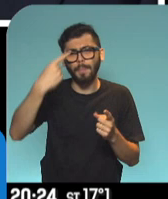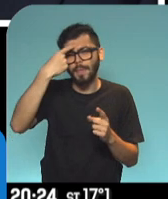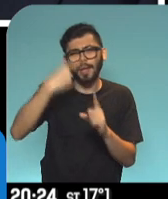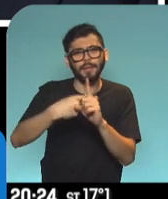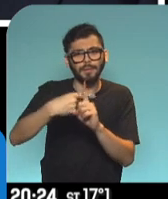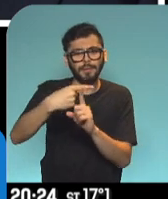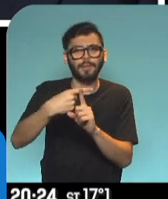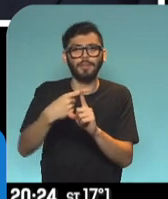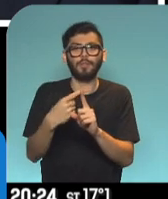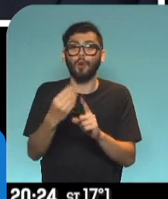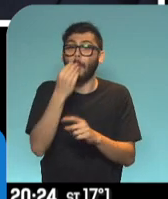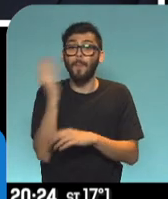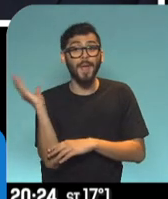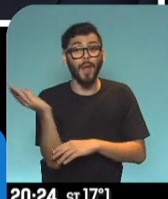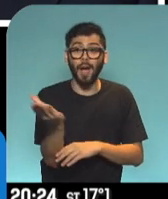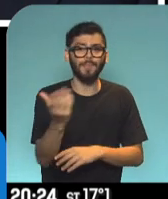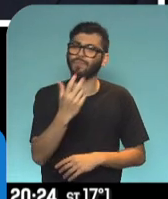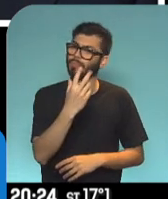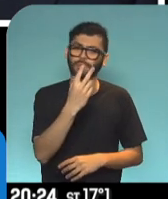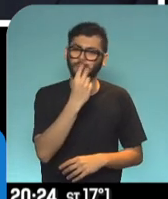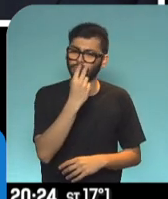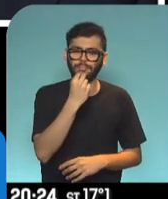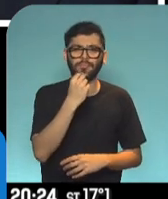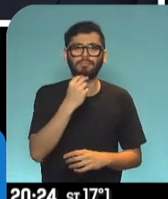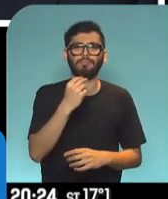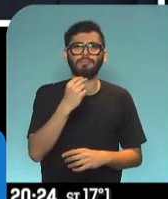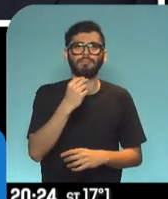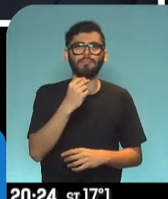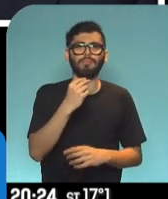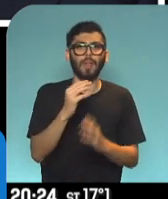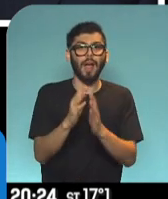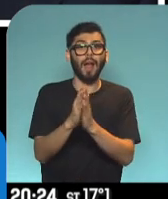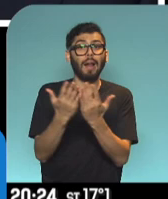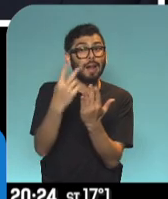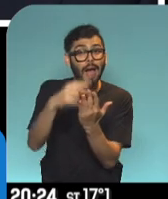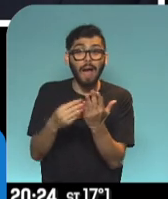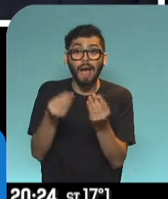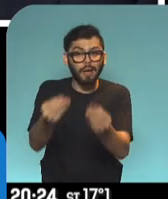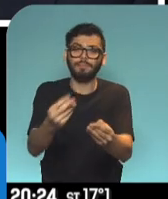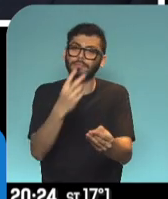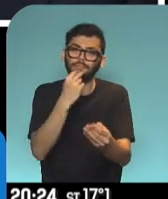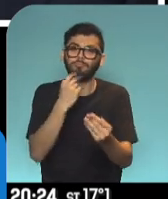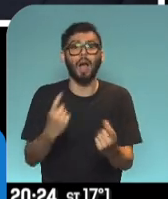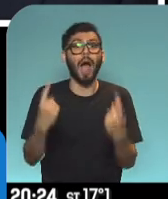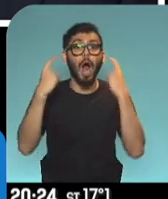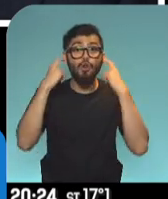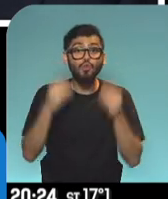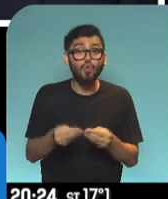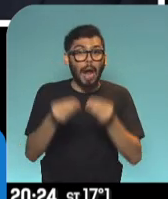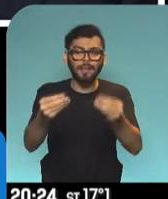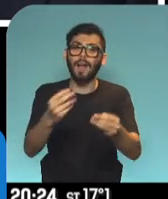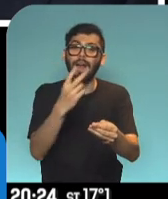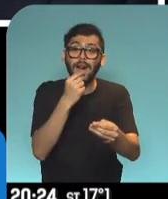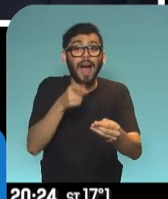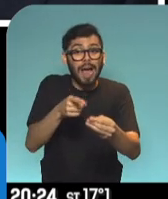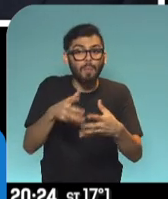No va a haber catering, no va a haber elementos de lectura, ni auriculares, ni nada que potencie